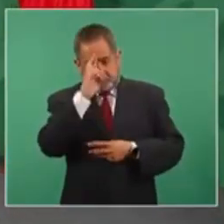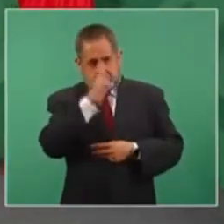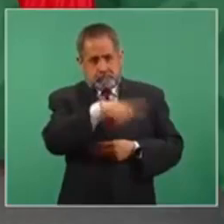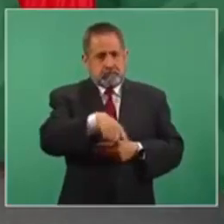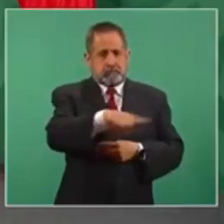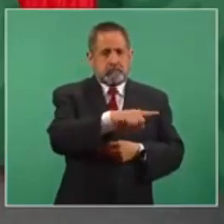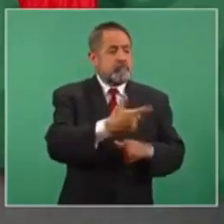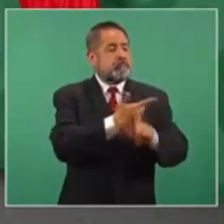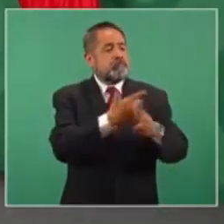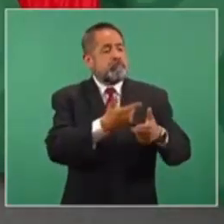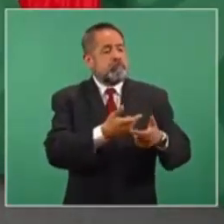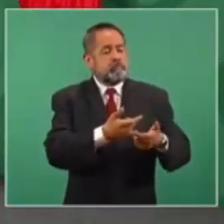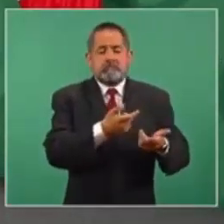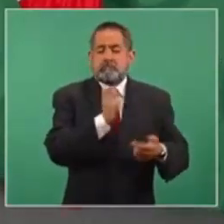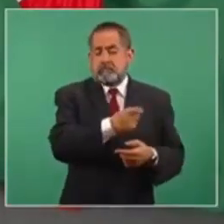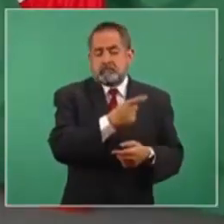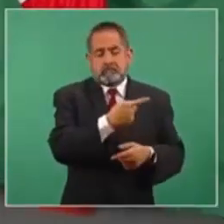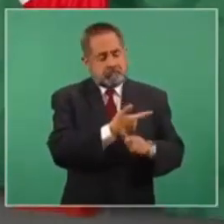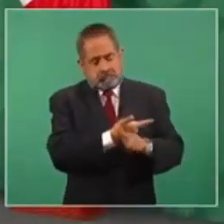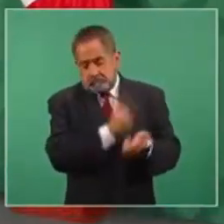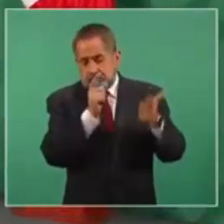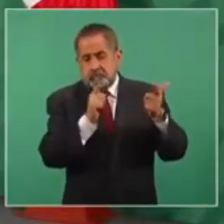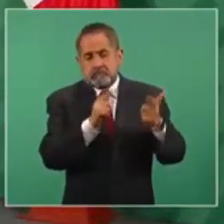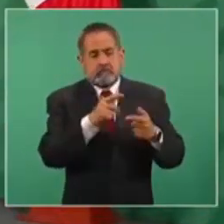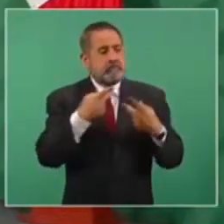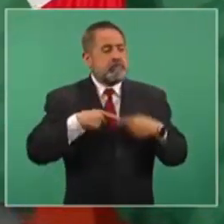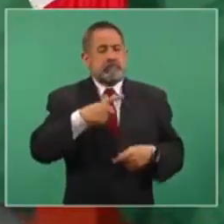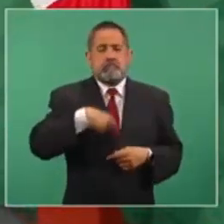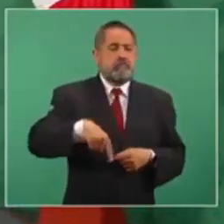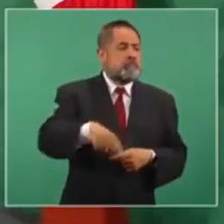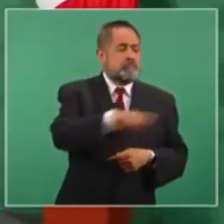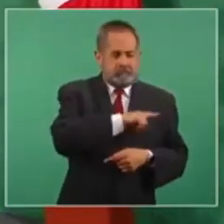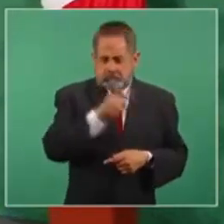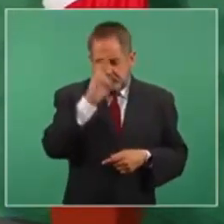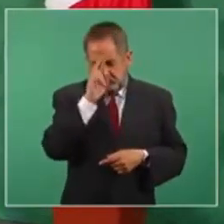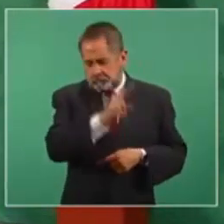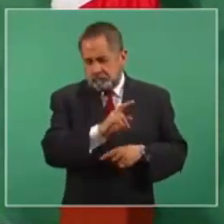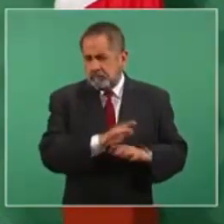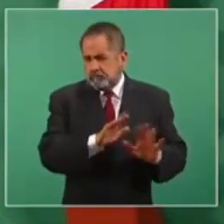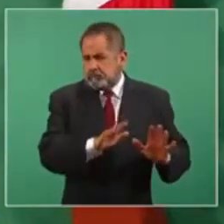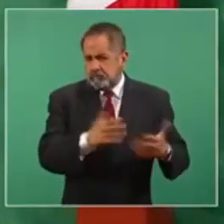la libertad de los ciudadanos,